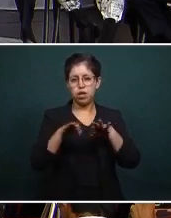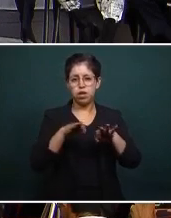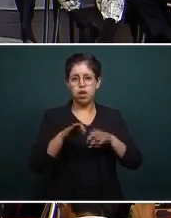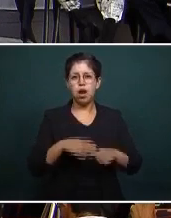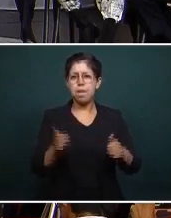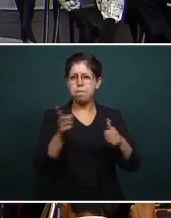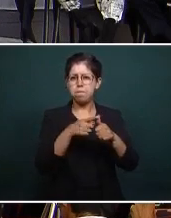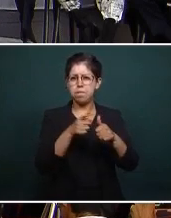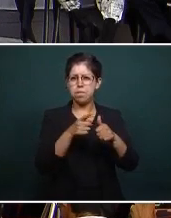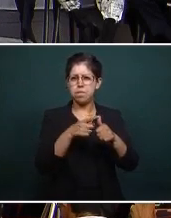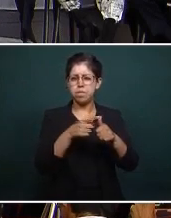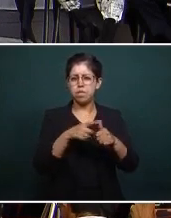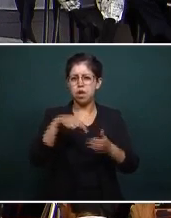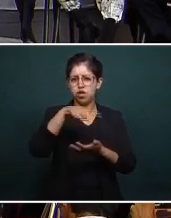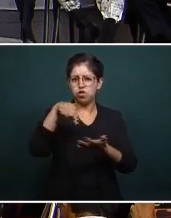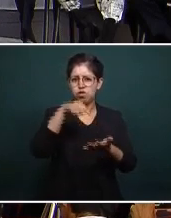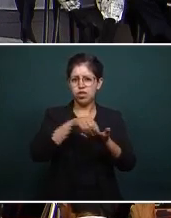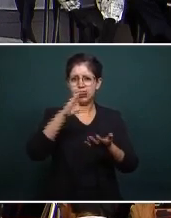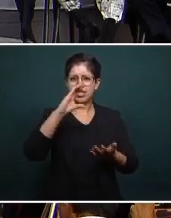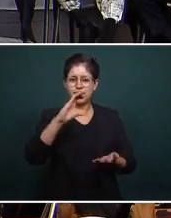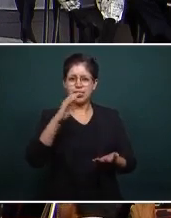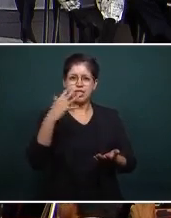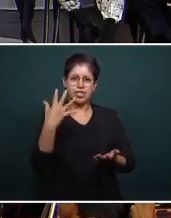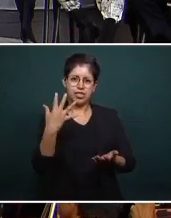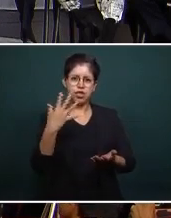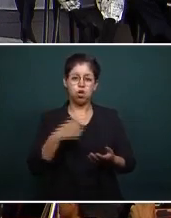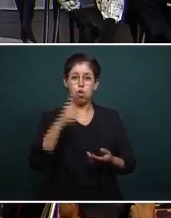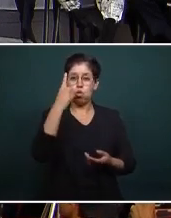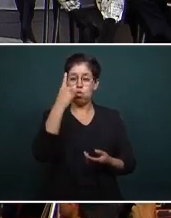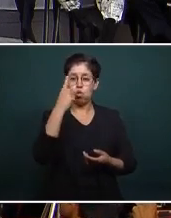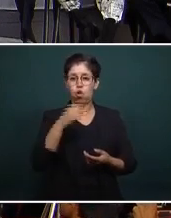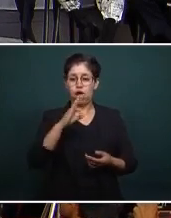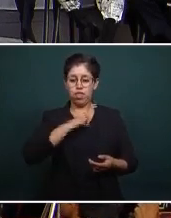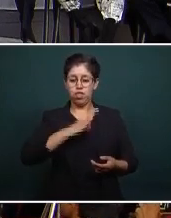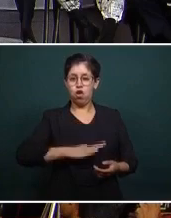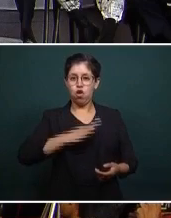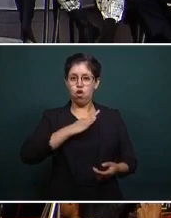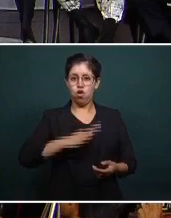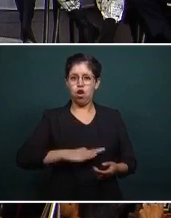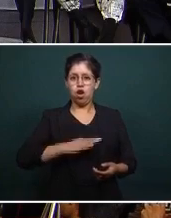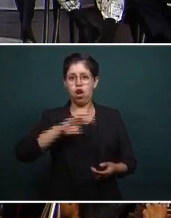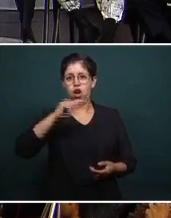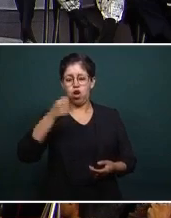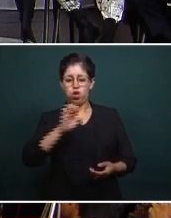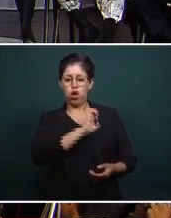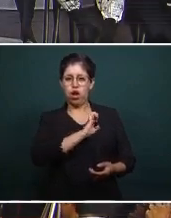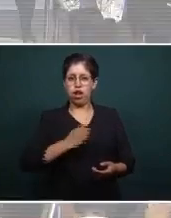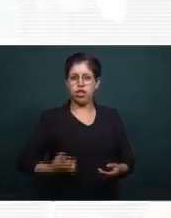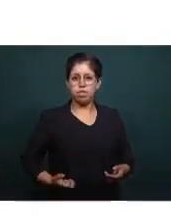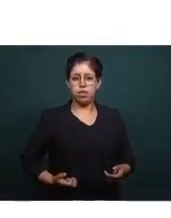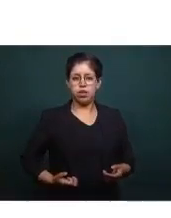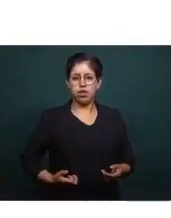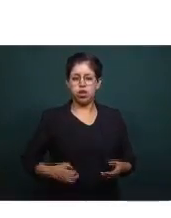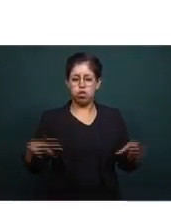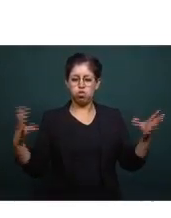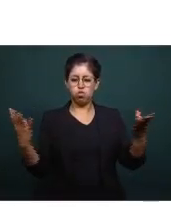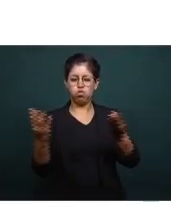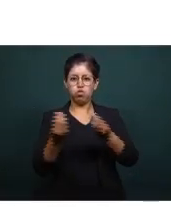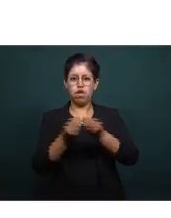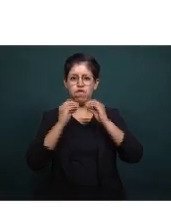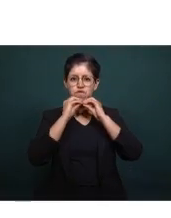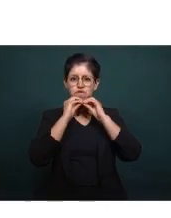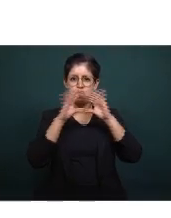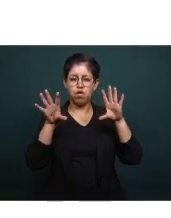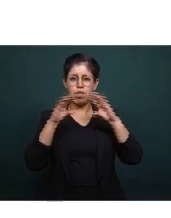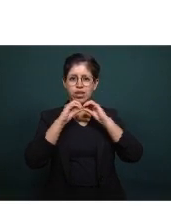con los 2 centros de mando, uno en Toluca, otro en Ecatepec, que concentran toda la información, con